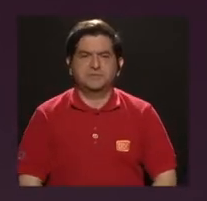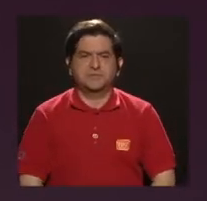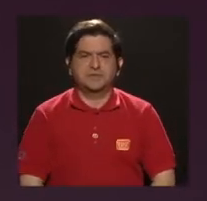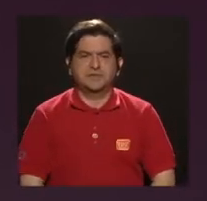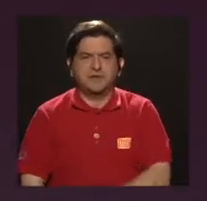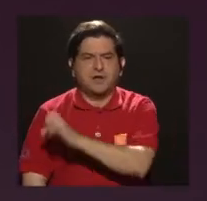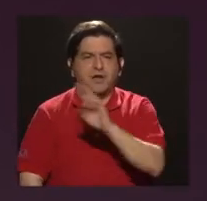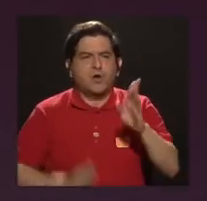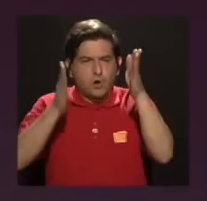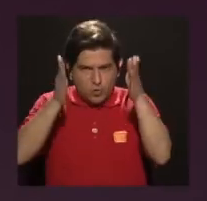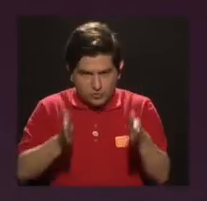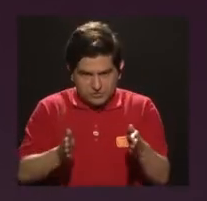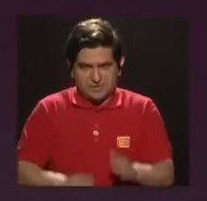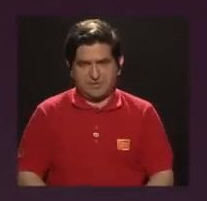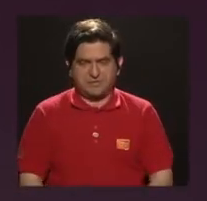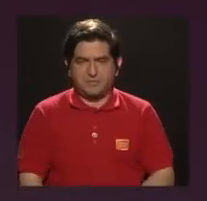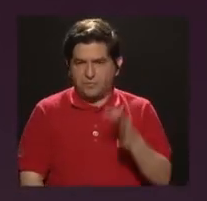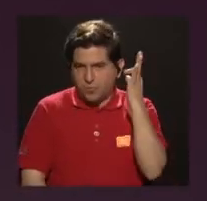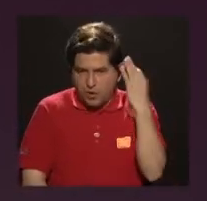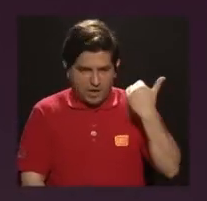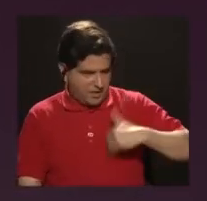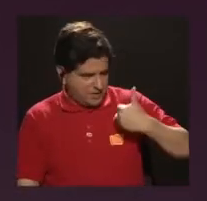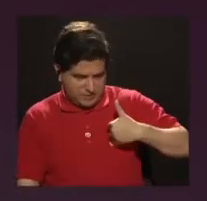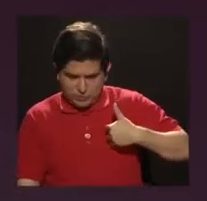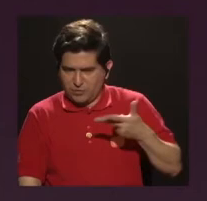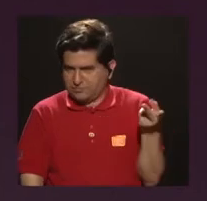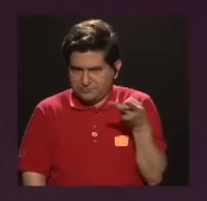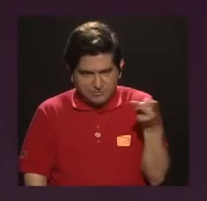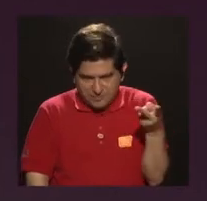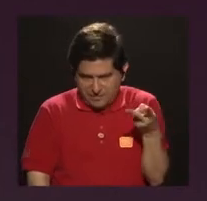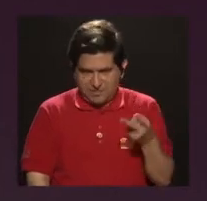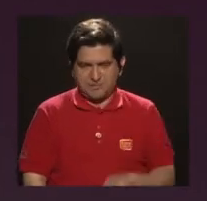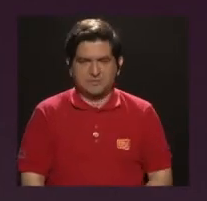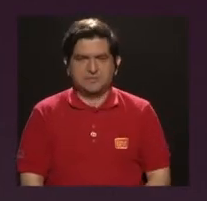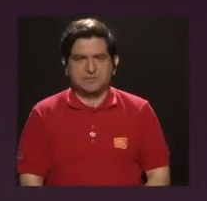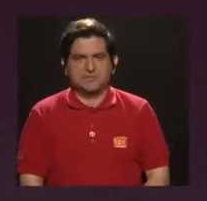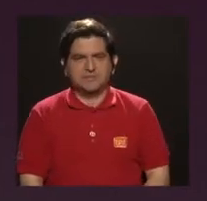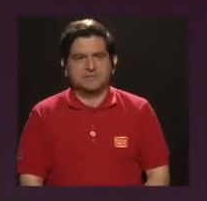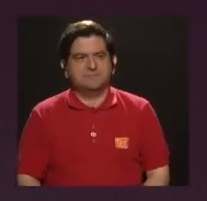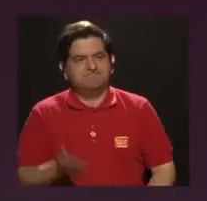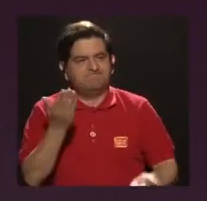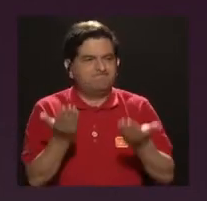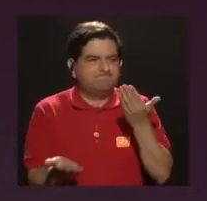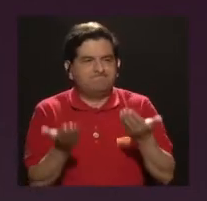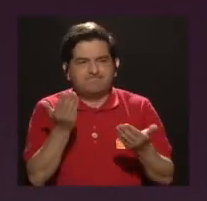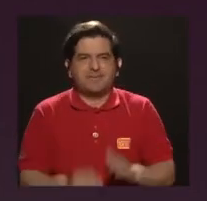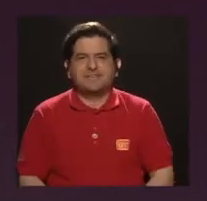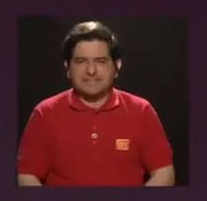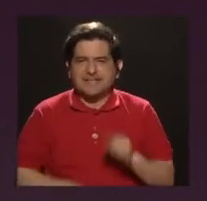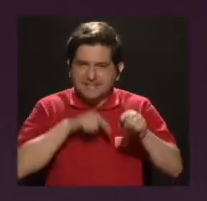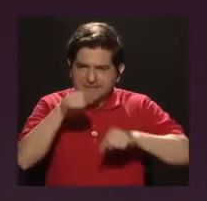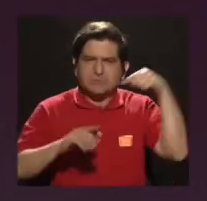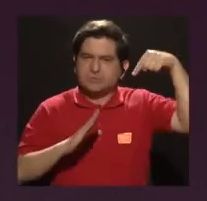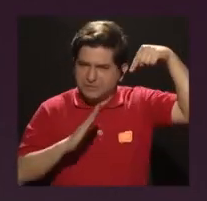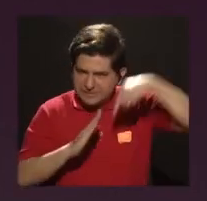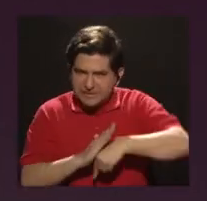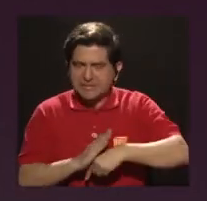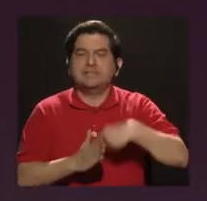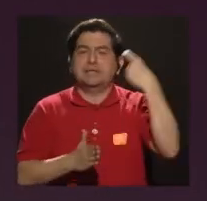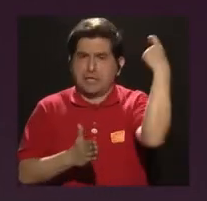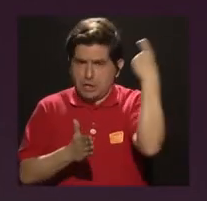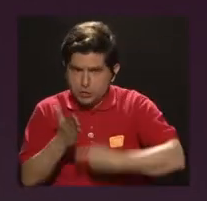costarricense el los y las costarricenses fueron más este críticos y duros